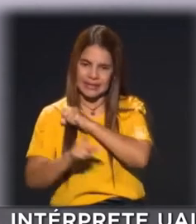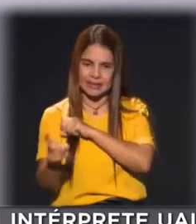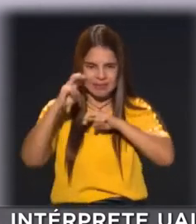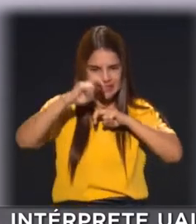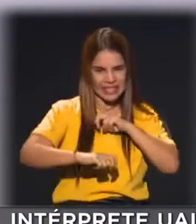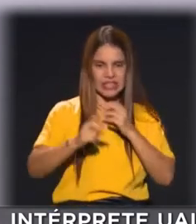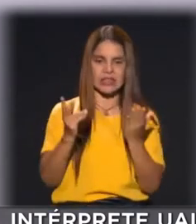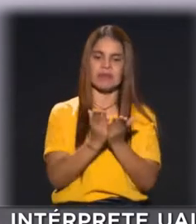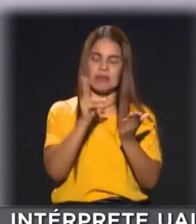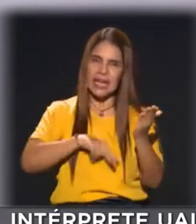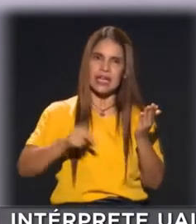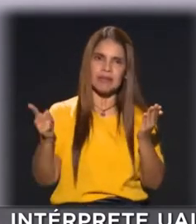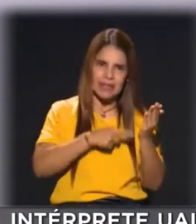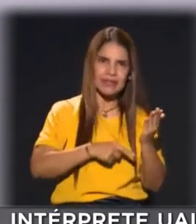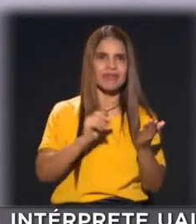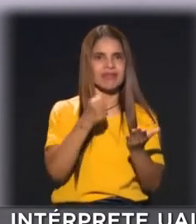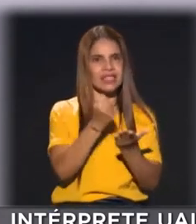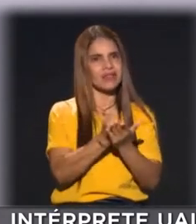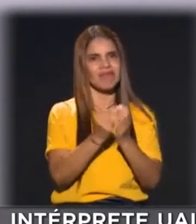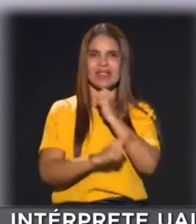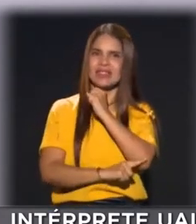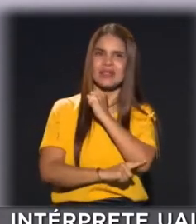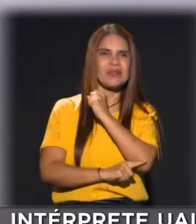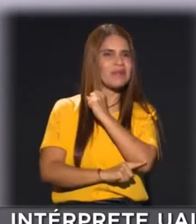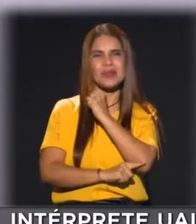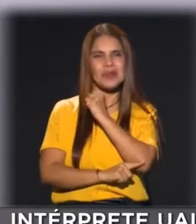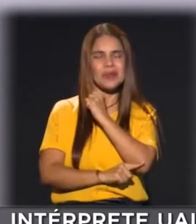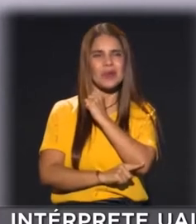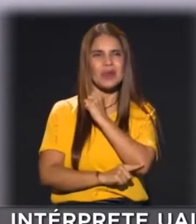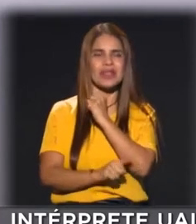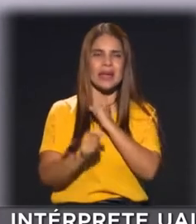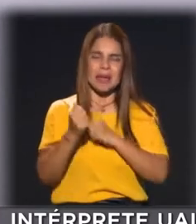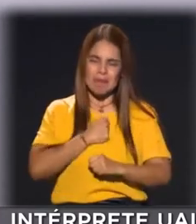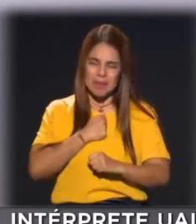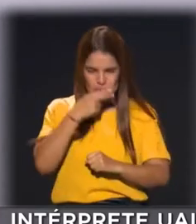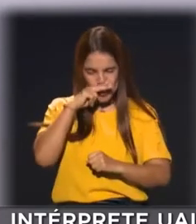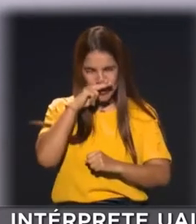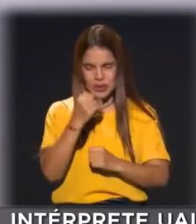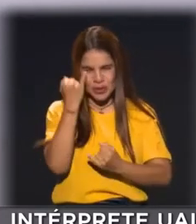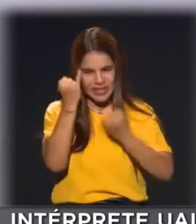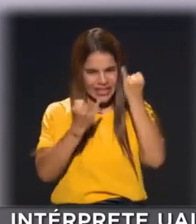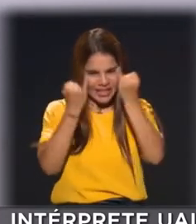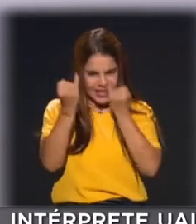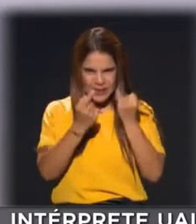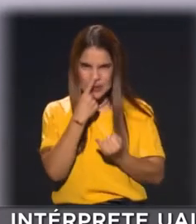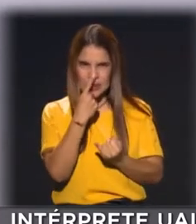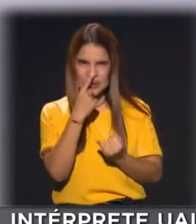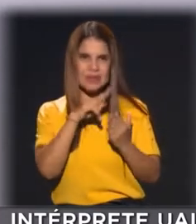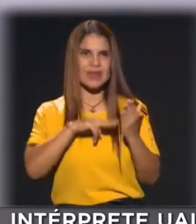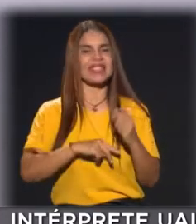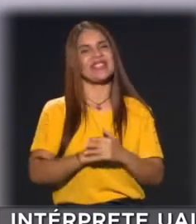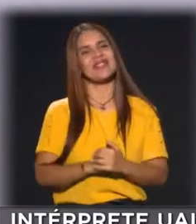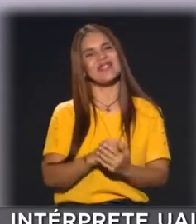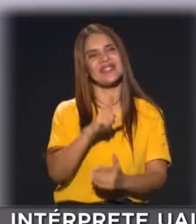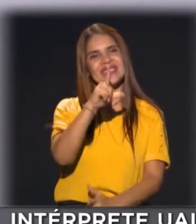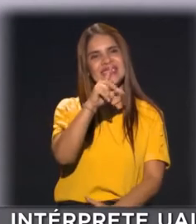ahí sentado en el mueble juicioso. Entonces, no, eso no es lo correcto que se debe hacer. Deben dejar que naturalmente el niño empiece a explorar la lectura. Bueno,